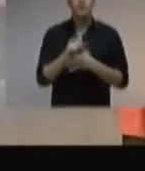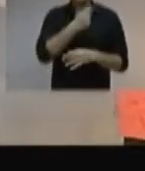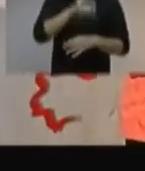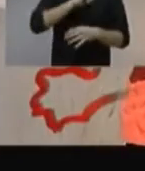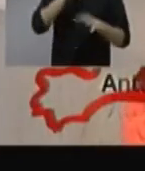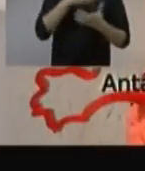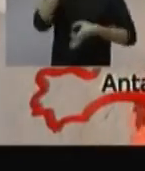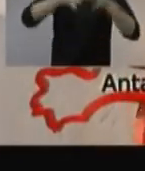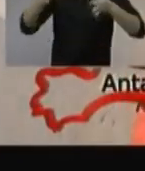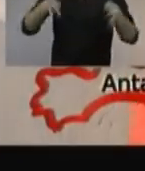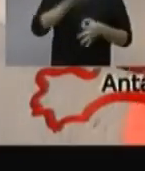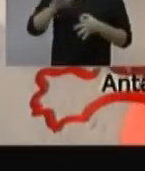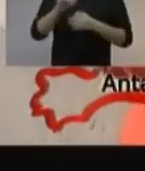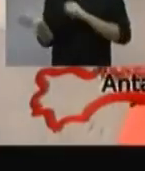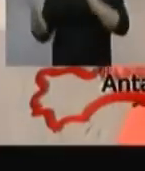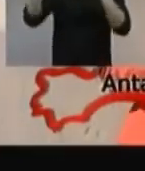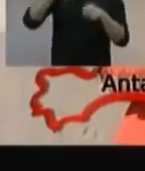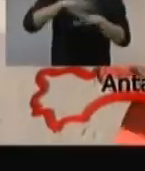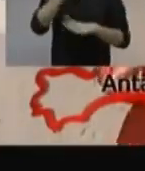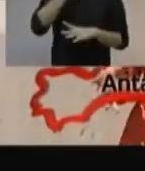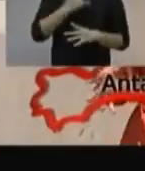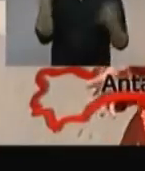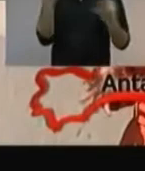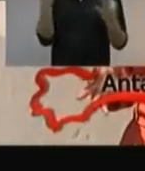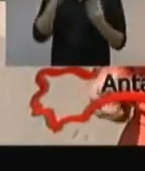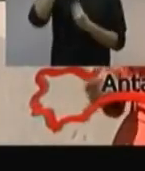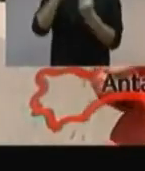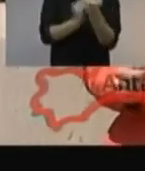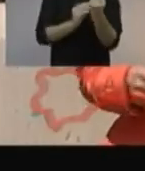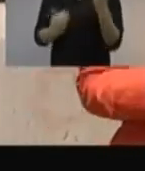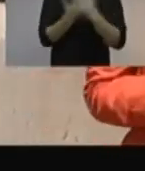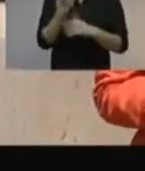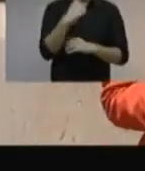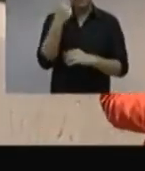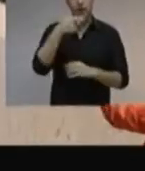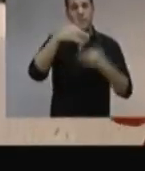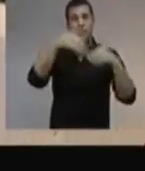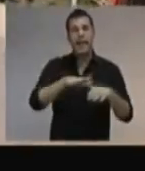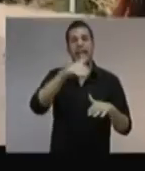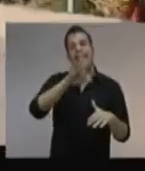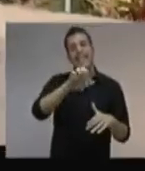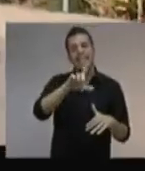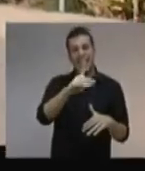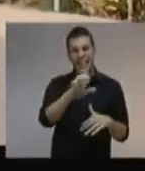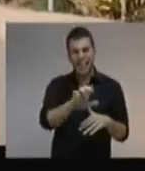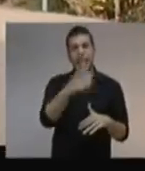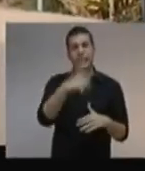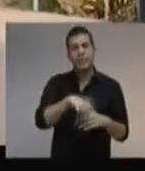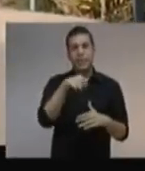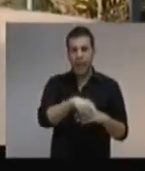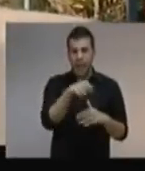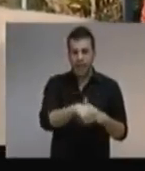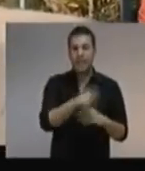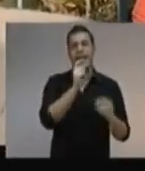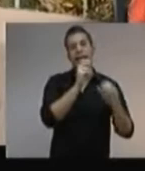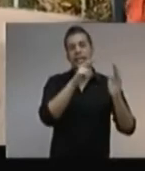España viaja hasta el archipiélago canario para conocer la isla de Gran Canaria. En nuestro primer día de ruta hacemos una parada en el municipio de Telde y